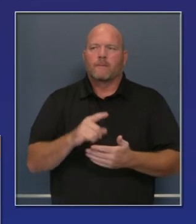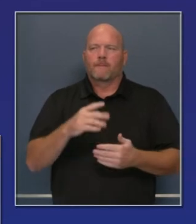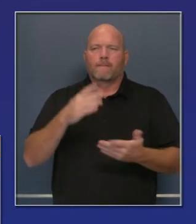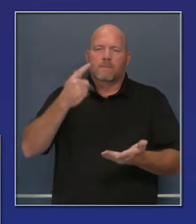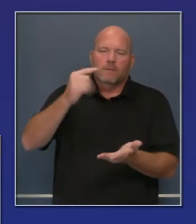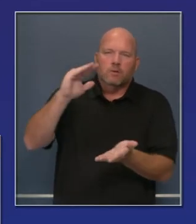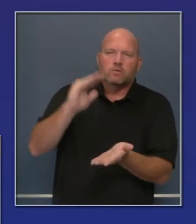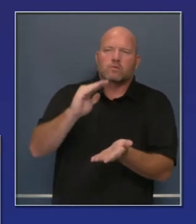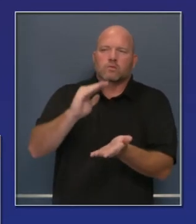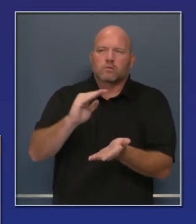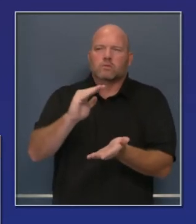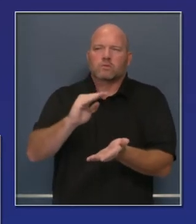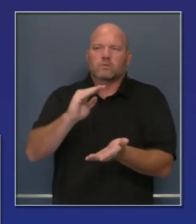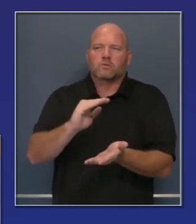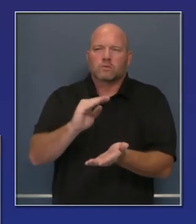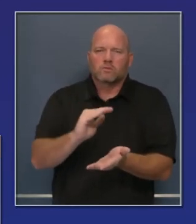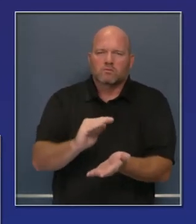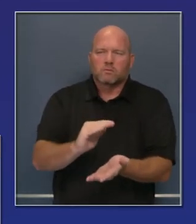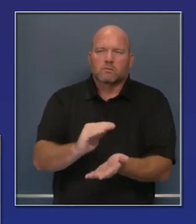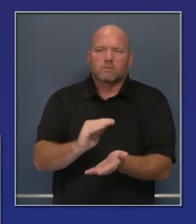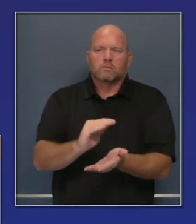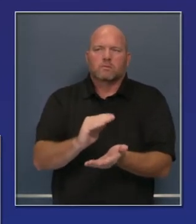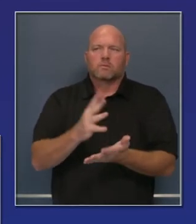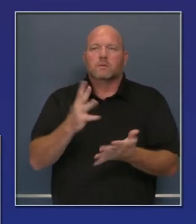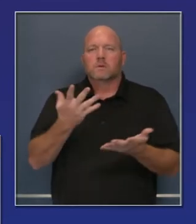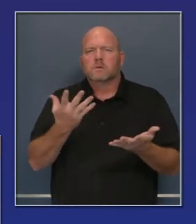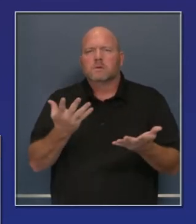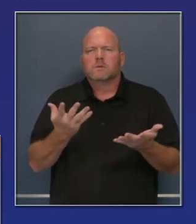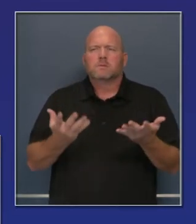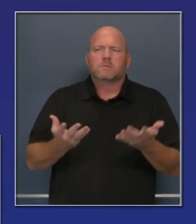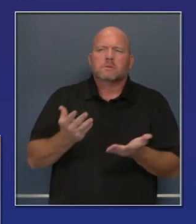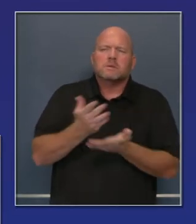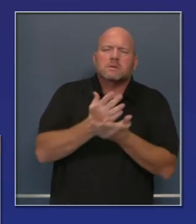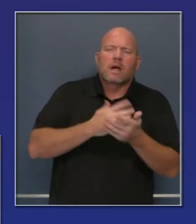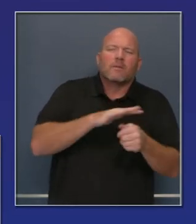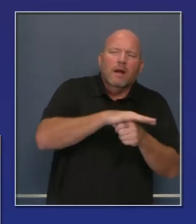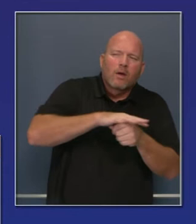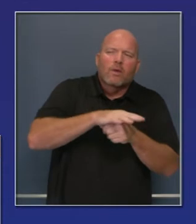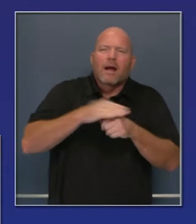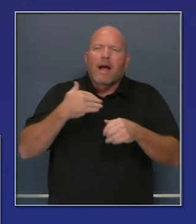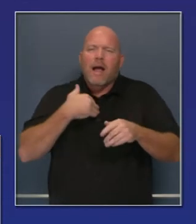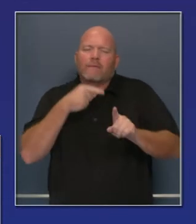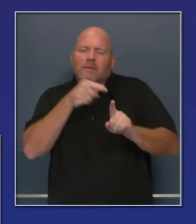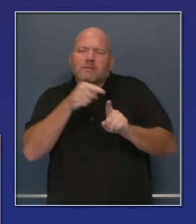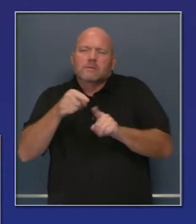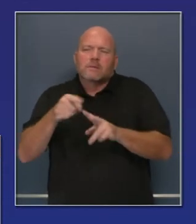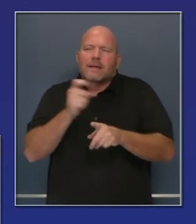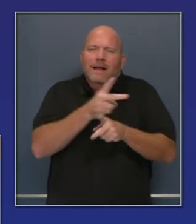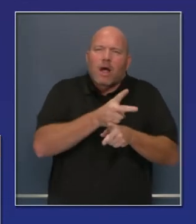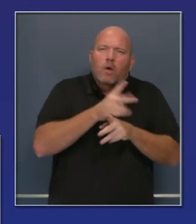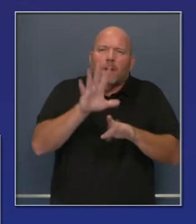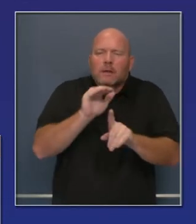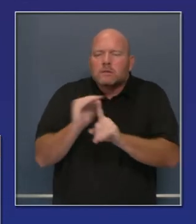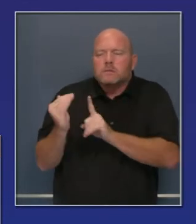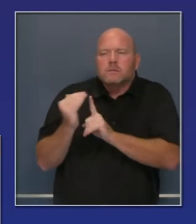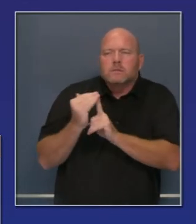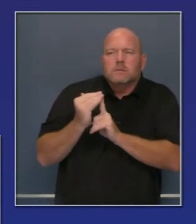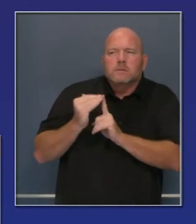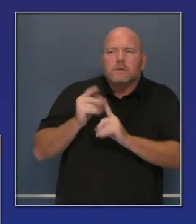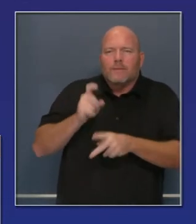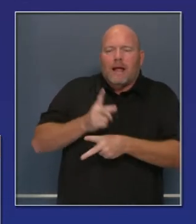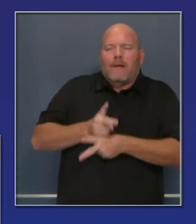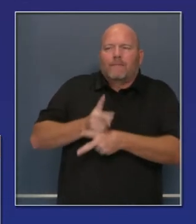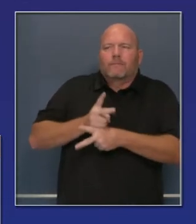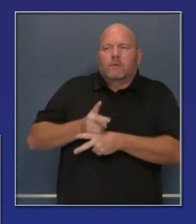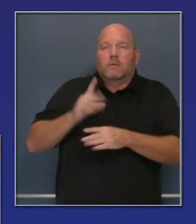semanas, pero vemos que esta disminución está frenándose un poco, que es una señal de estar en alerta, un